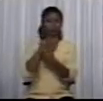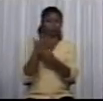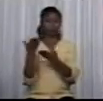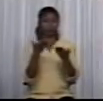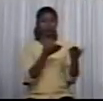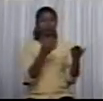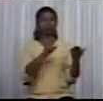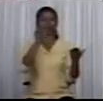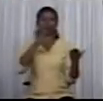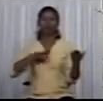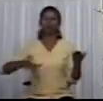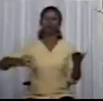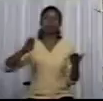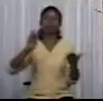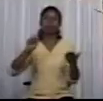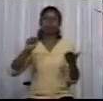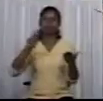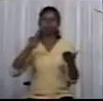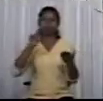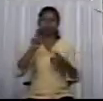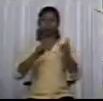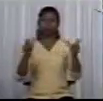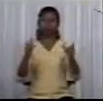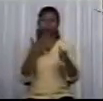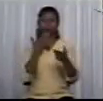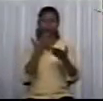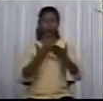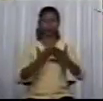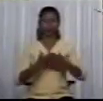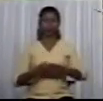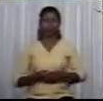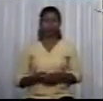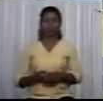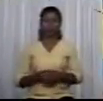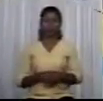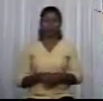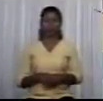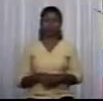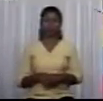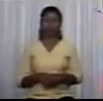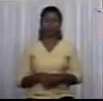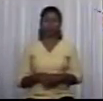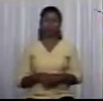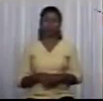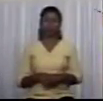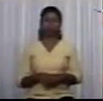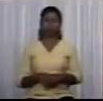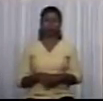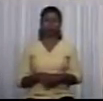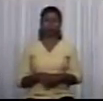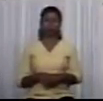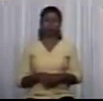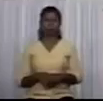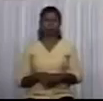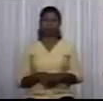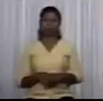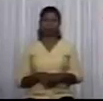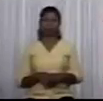Roncón, esto es para Borbón, para el pueblo. Gracias. Con cámaras de Jonathan La Rosa, Merinera, Telemar.